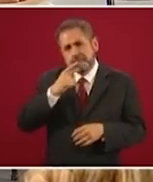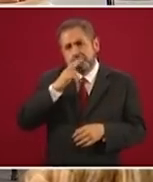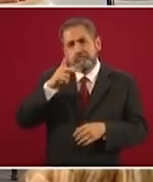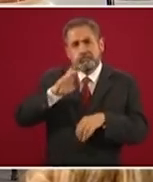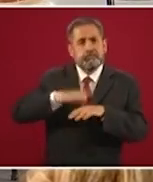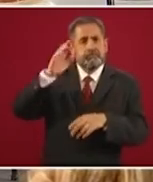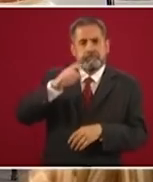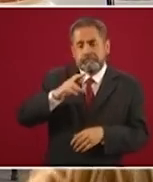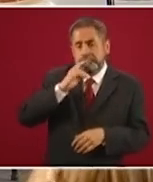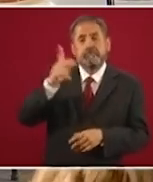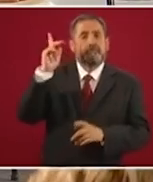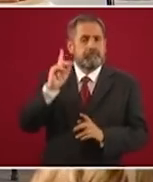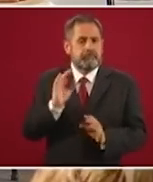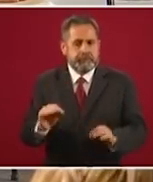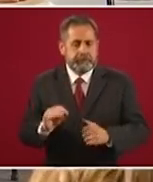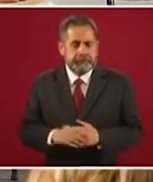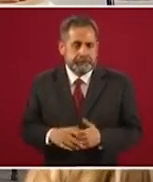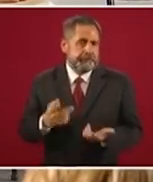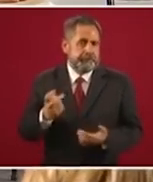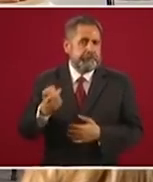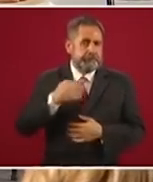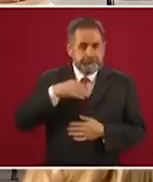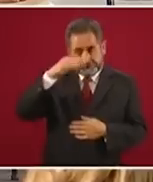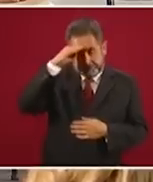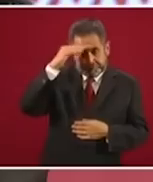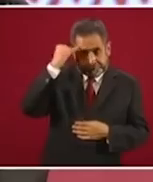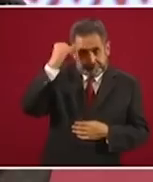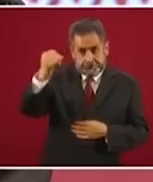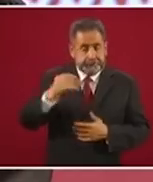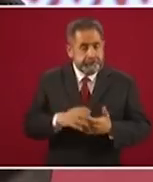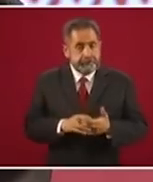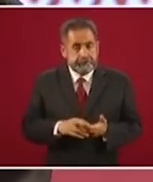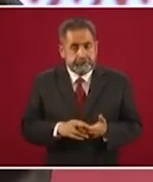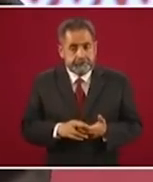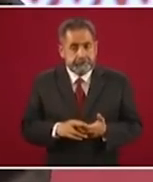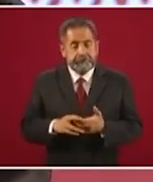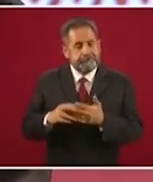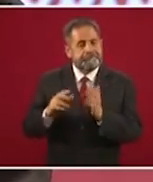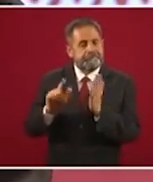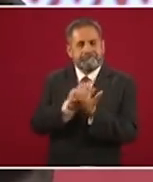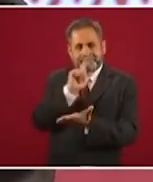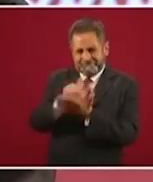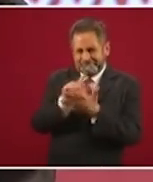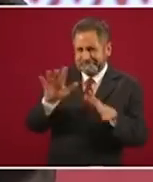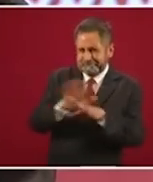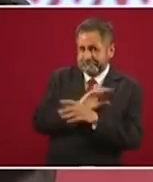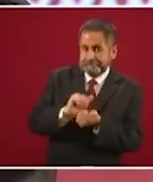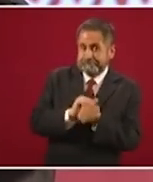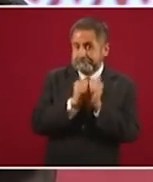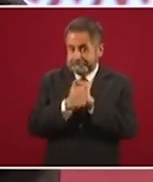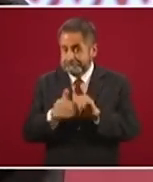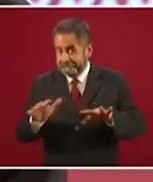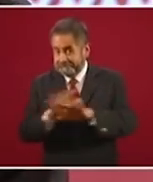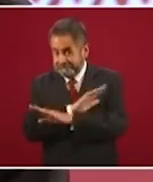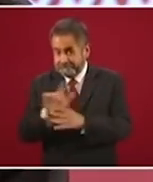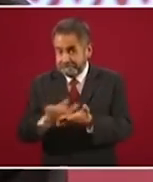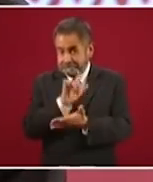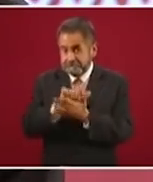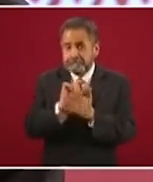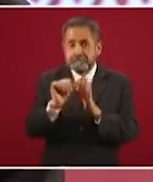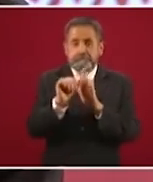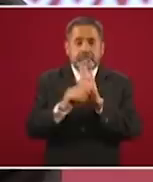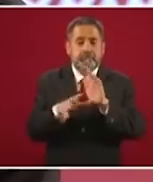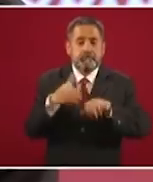Entonces, el plazo que marca los transitorios de la reforma de ley al artículo